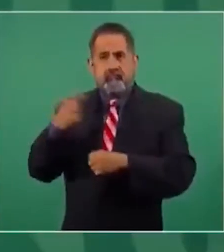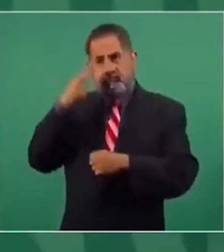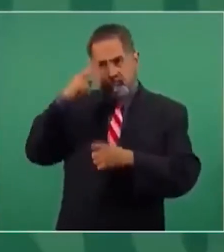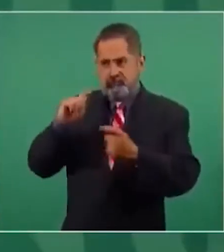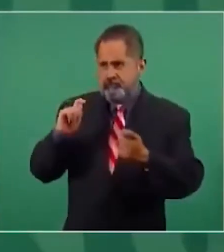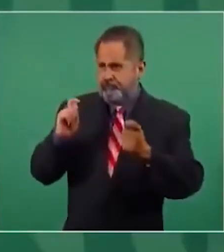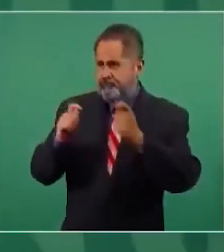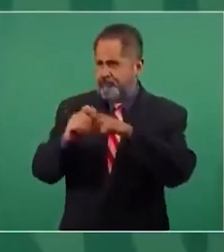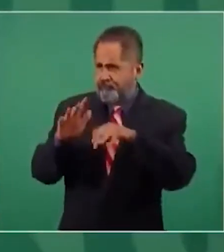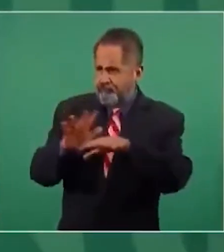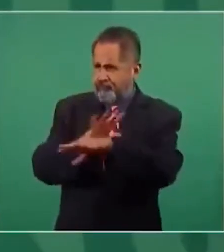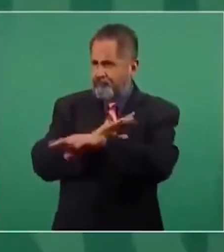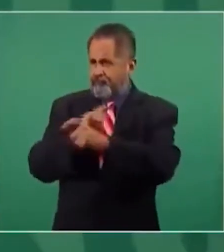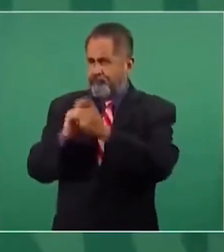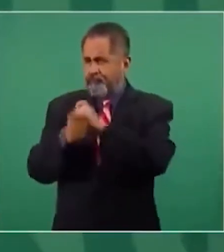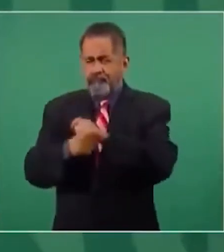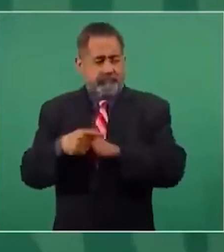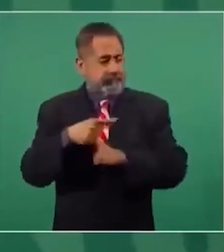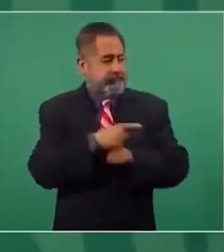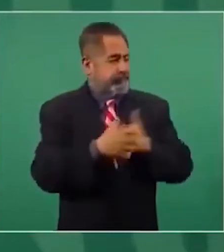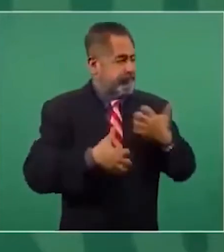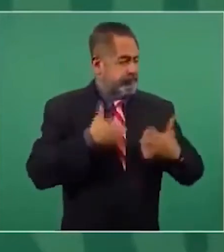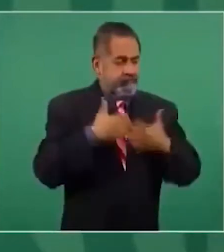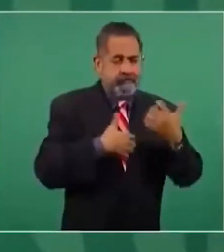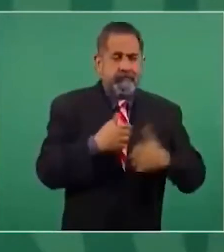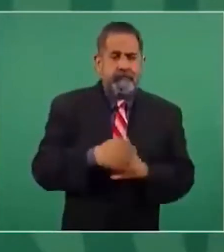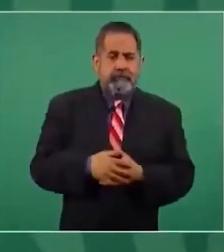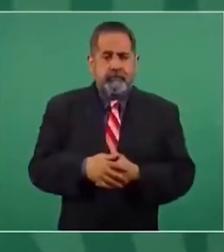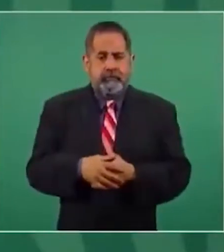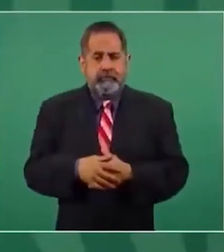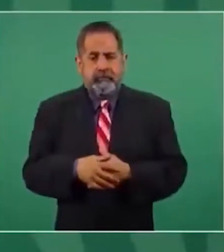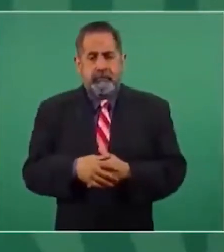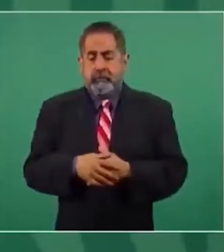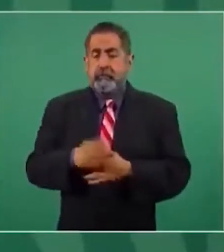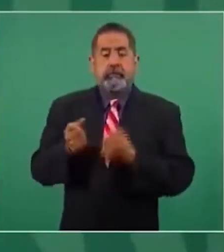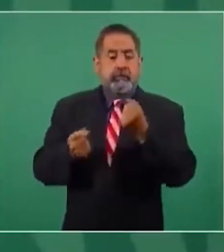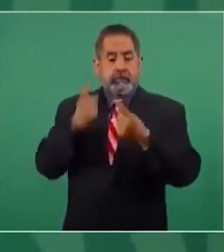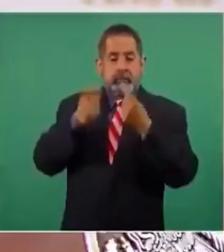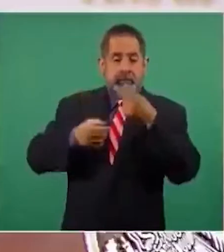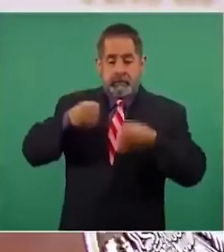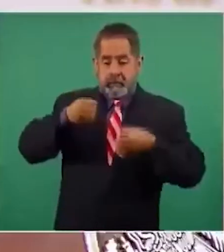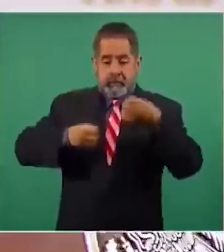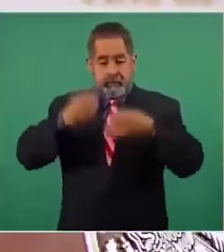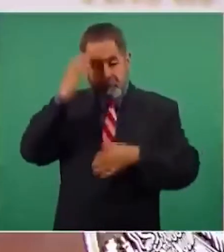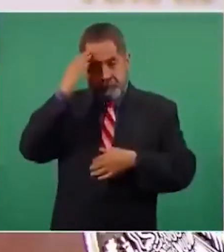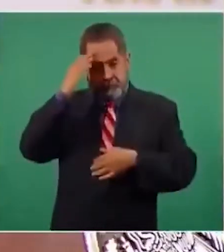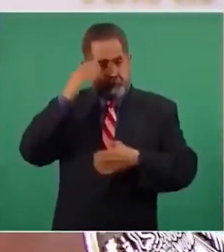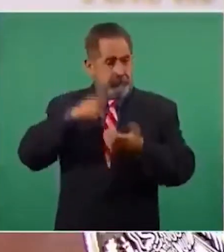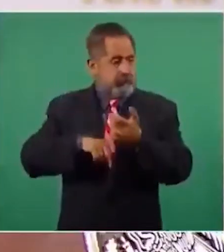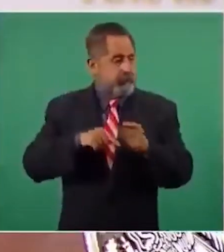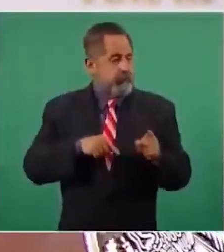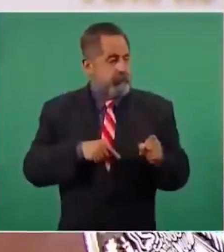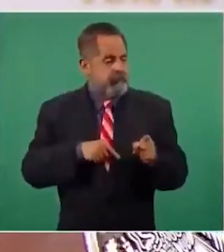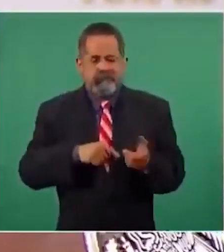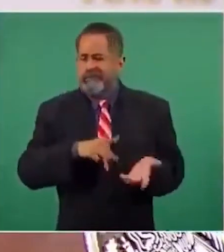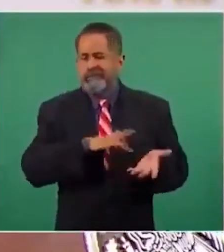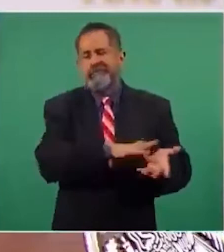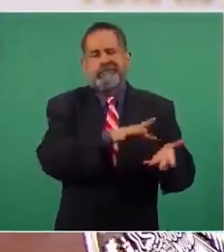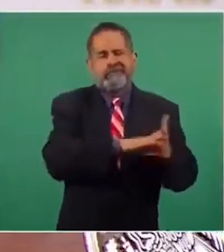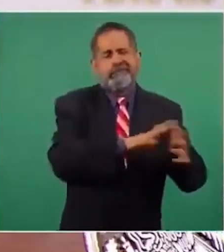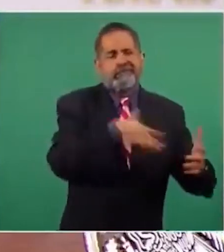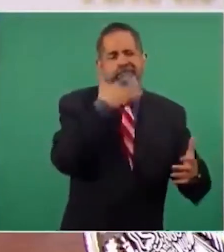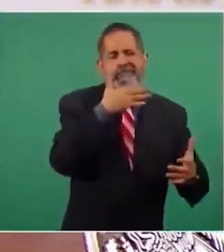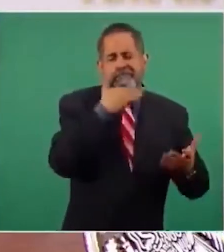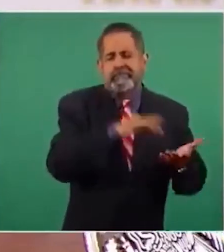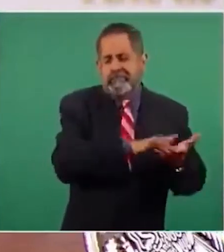mundiales y anunció que ceder a las vacunas de astrazéneca contratadas con ese país obrador se refirió en su rueda de prensa al contrato